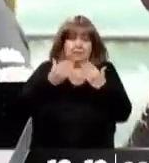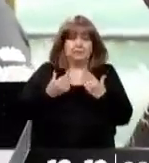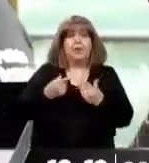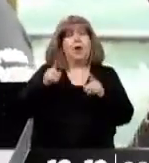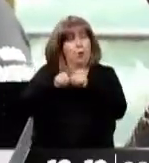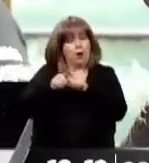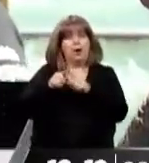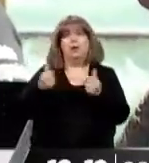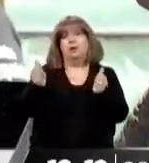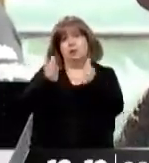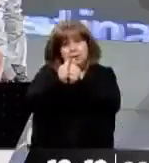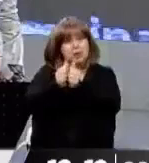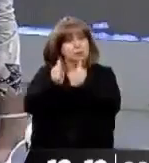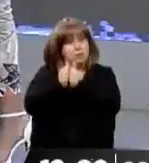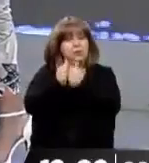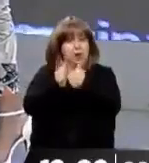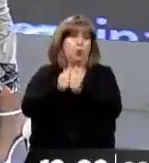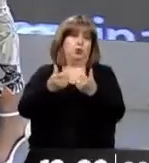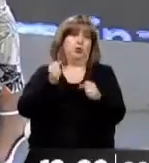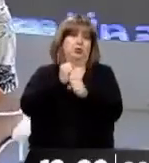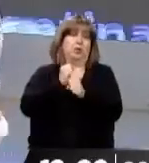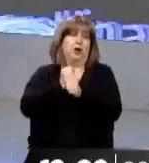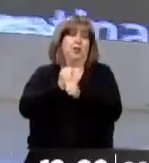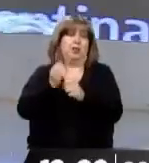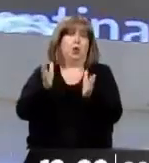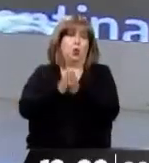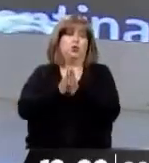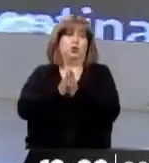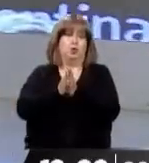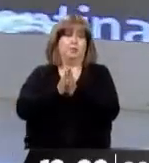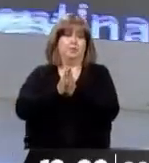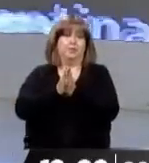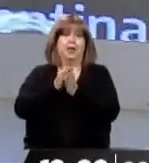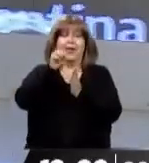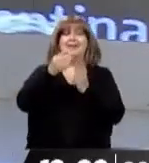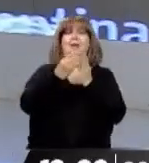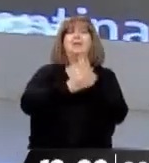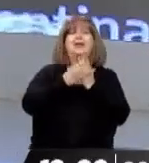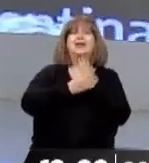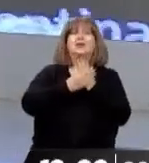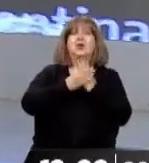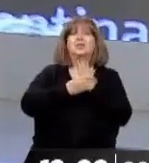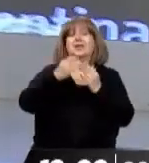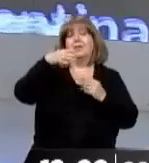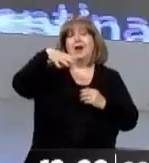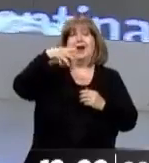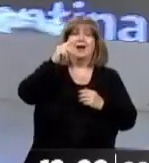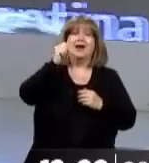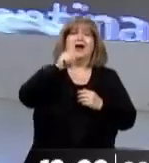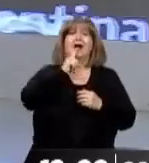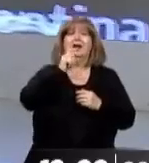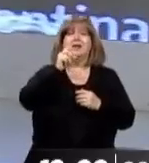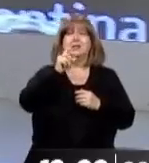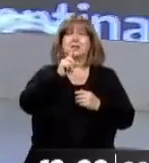pública a la provincia de Mendoza. Bueno, allí está a nivel nacional el ministro, ¿no? Claro. Catopodis. Y Portezuelo en el centro de la escena, porque Portezuelo es la causa